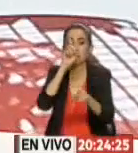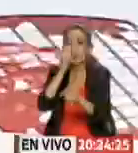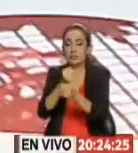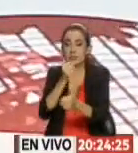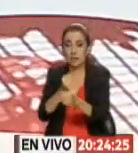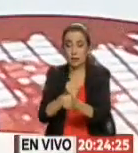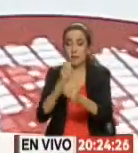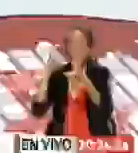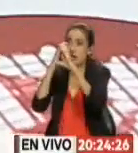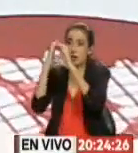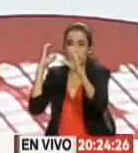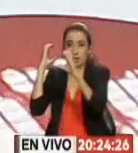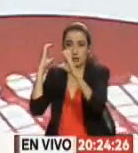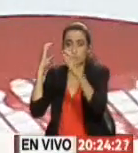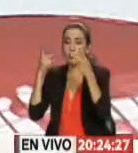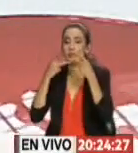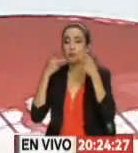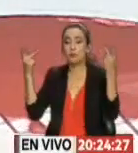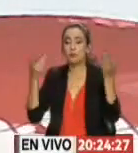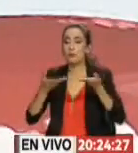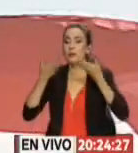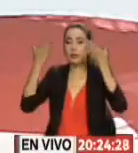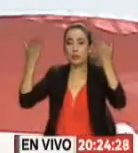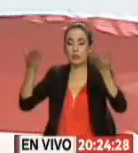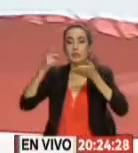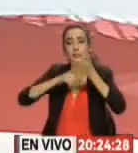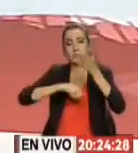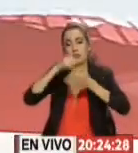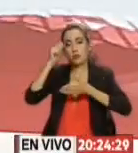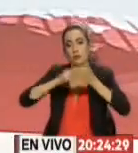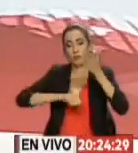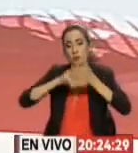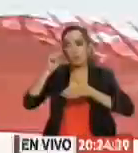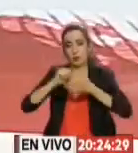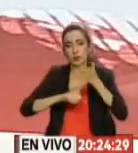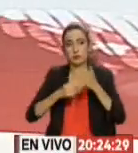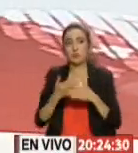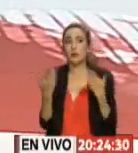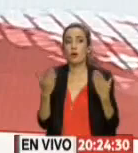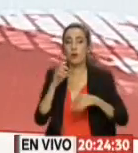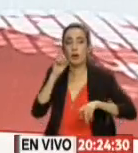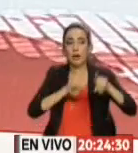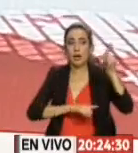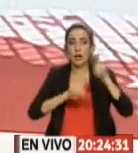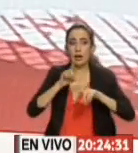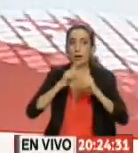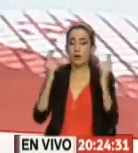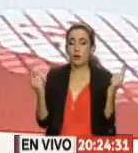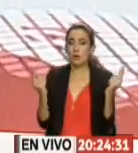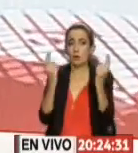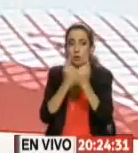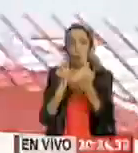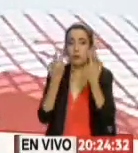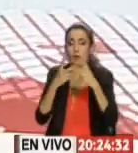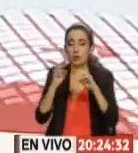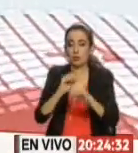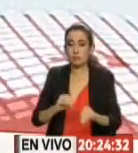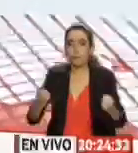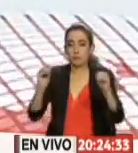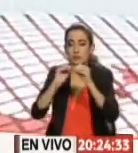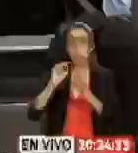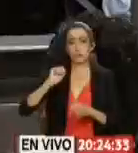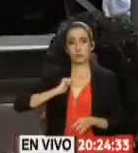de pasajeros de Quito se beneficiaron con la firma de un contrato colectivo. Entre varios puntos, se prevé un incremento en sus